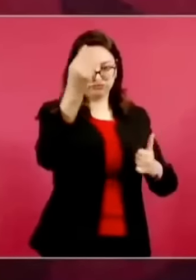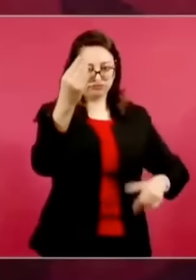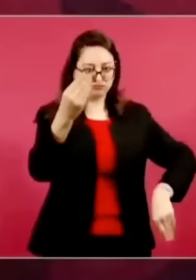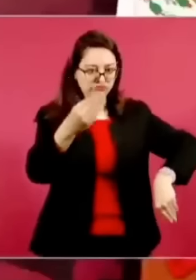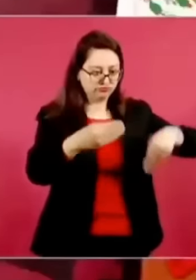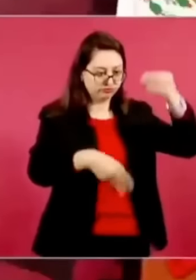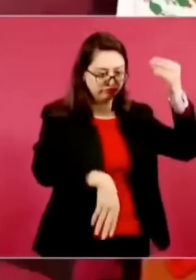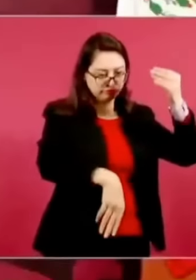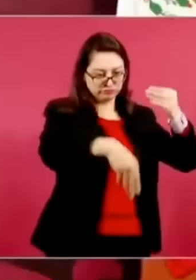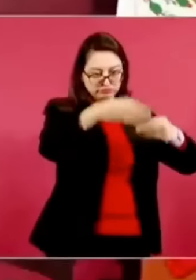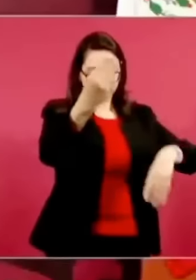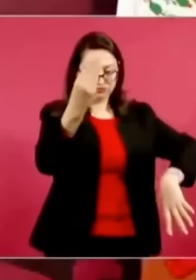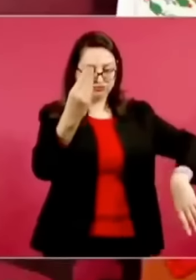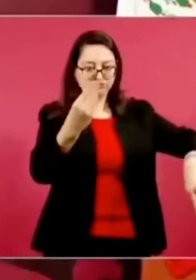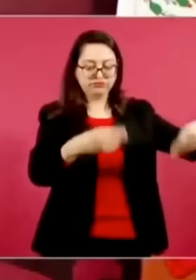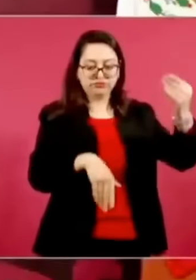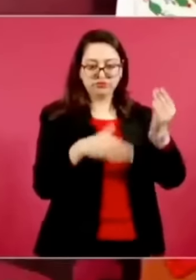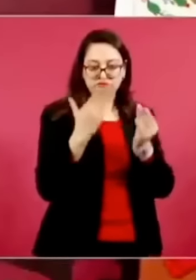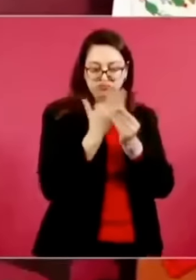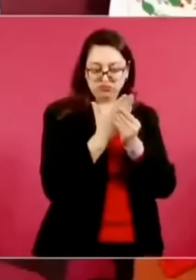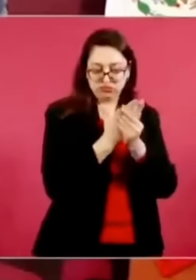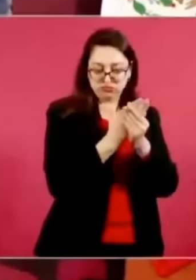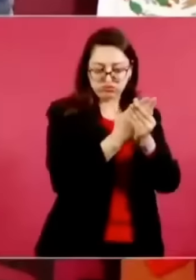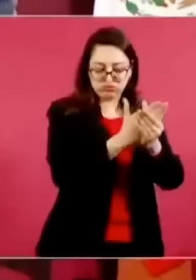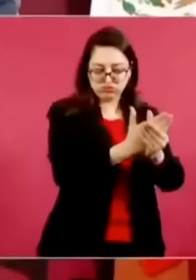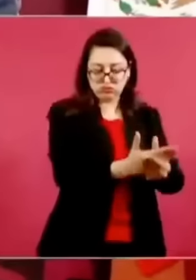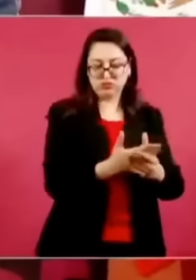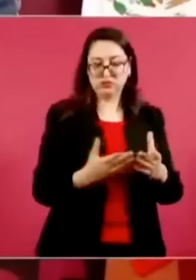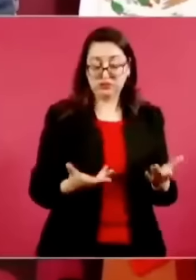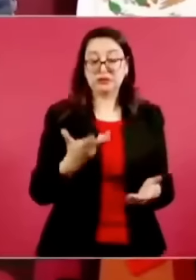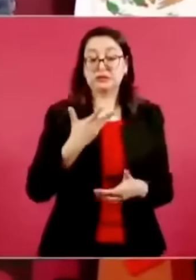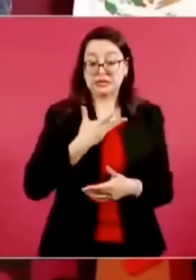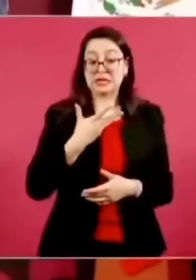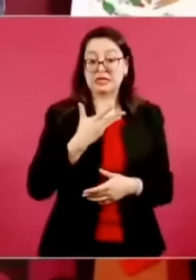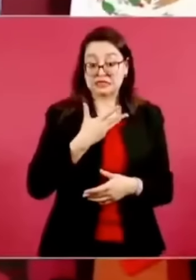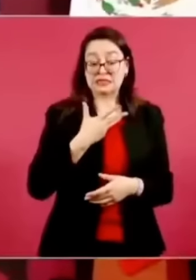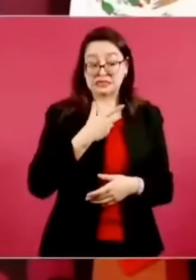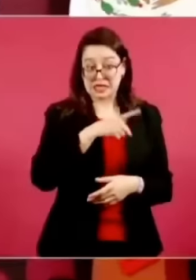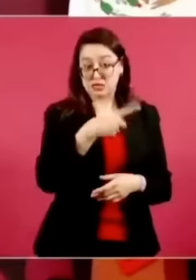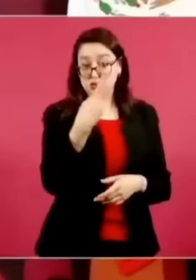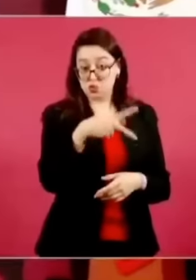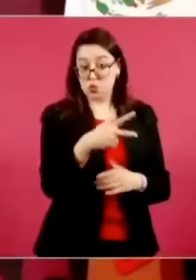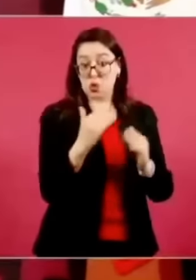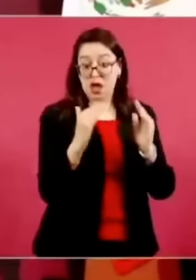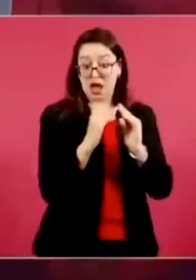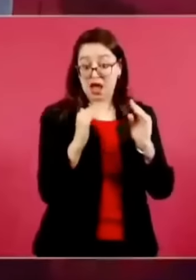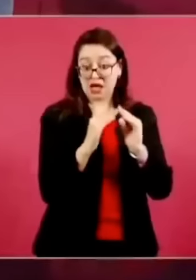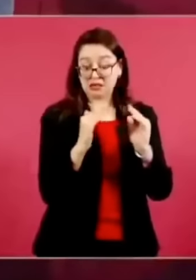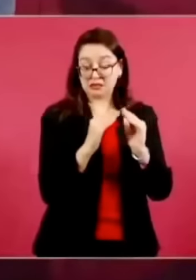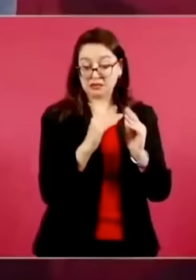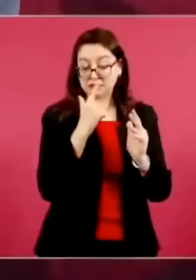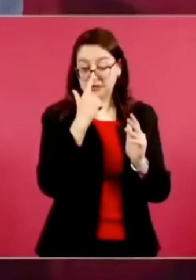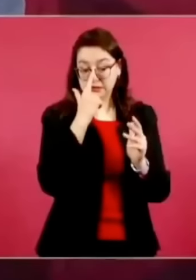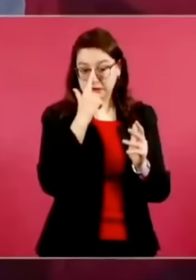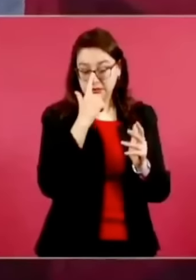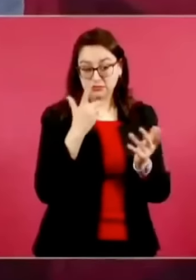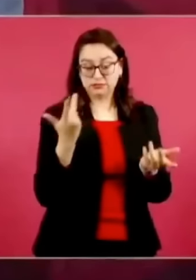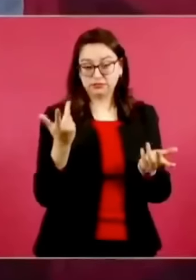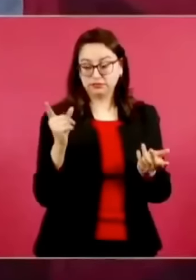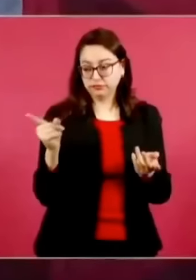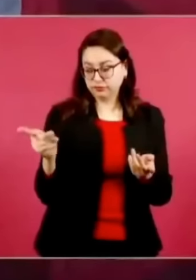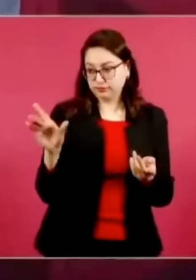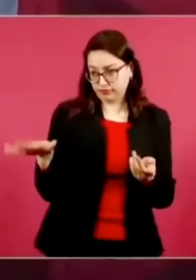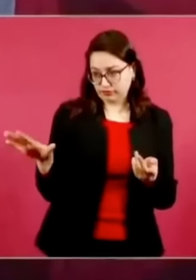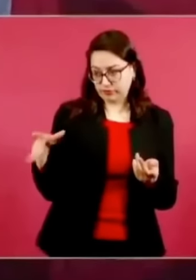¿Sí? Un fichero, ¿sí? Ficheros. Y le decía a